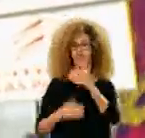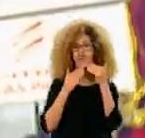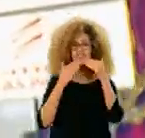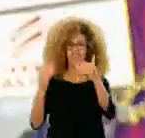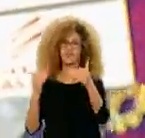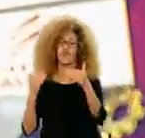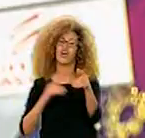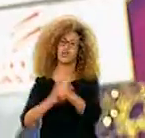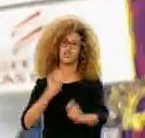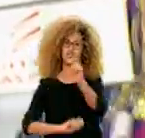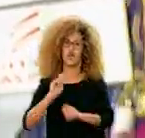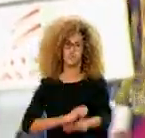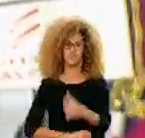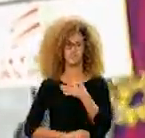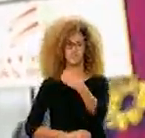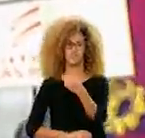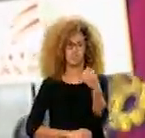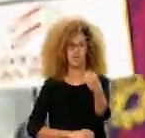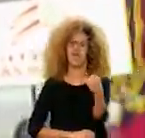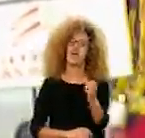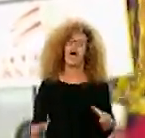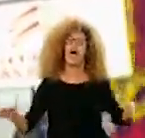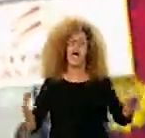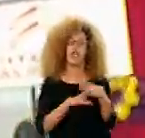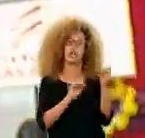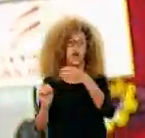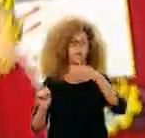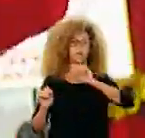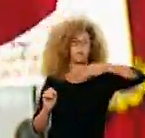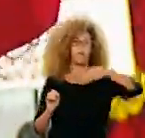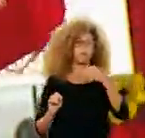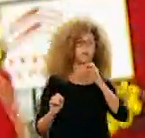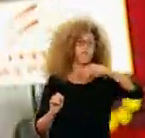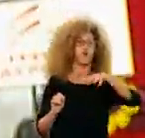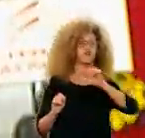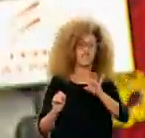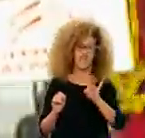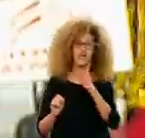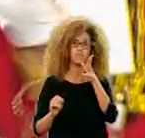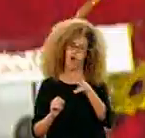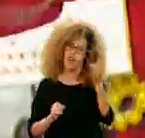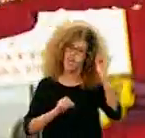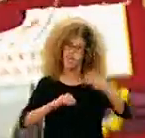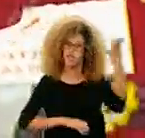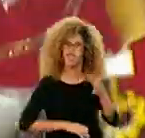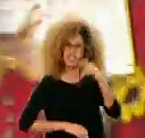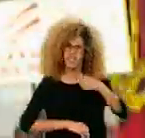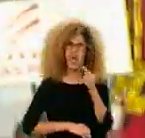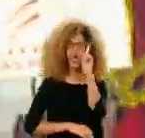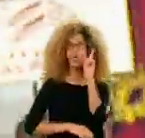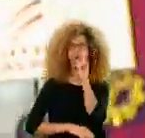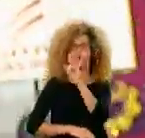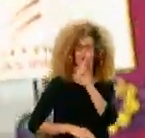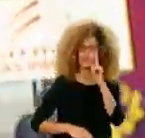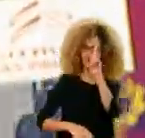Pequeño Valiente y a la murga Los Bambones por su iniciativa, porque no tenemos que colaborar un día solo, sino el resto del año. Ahí está el